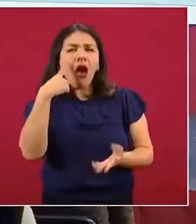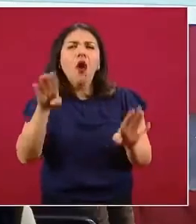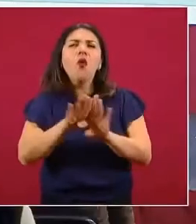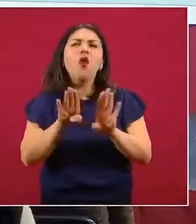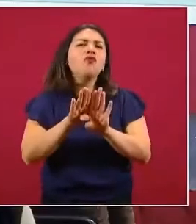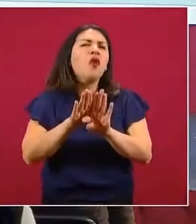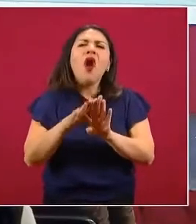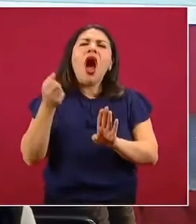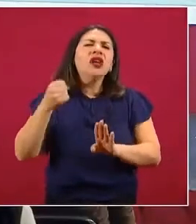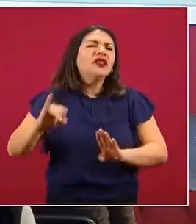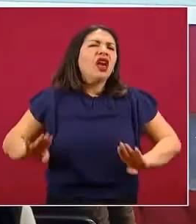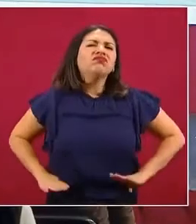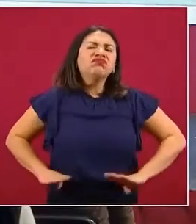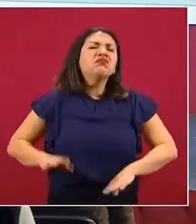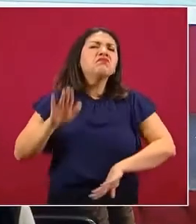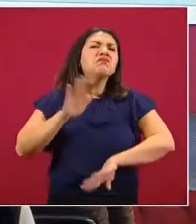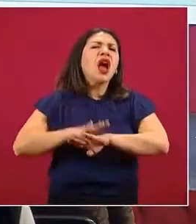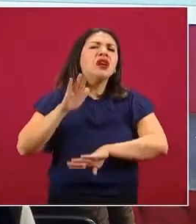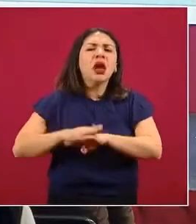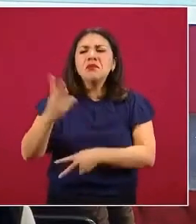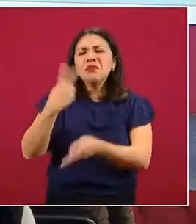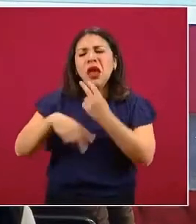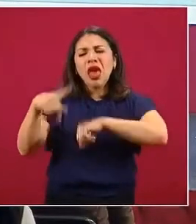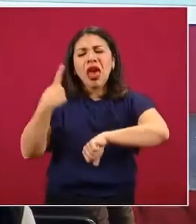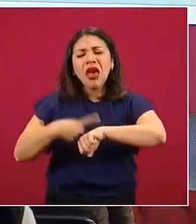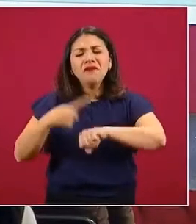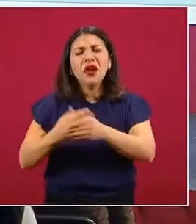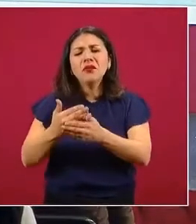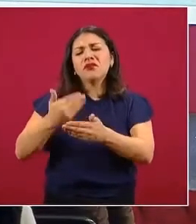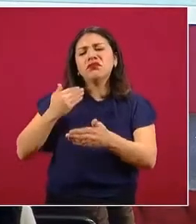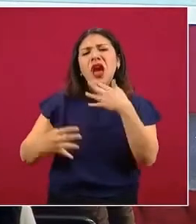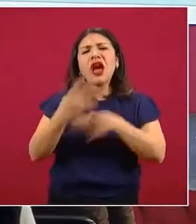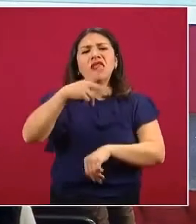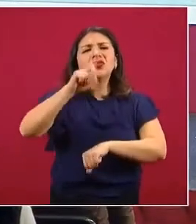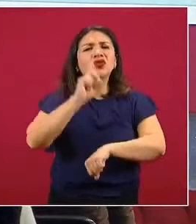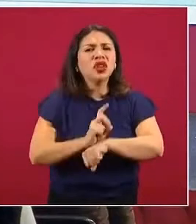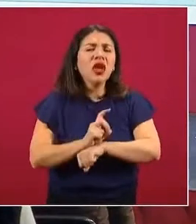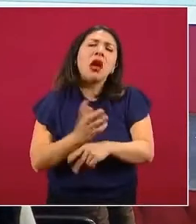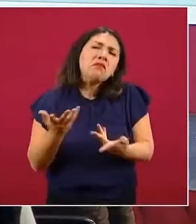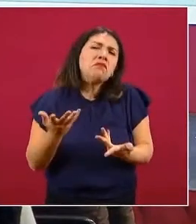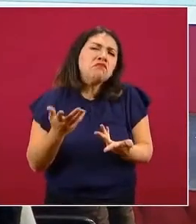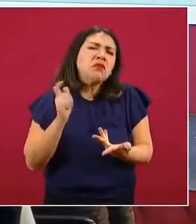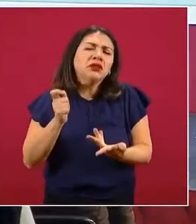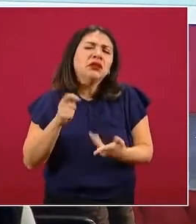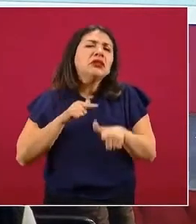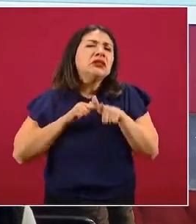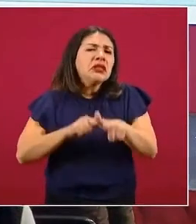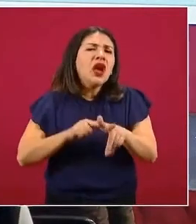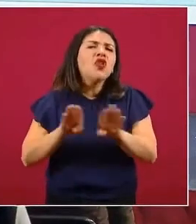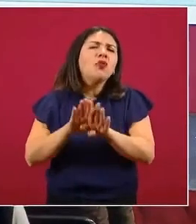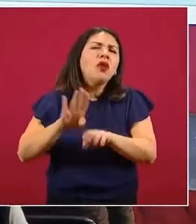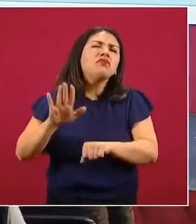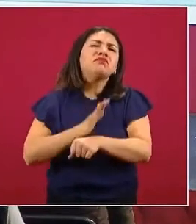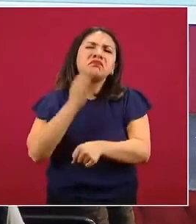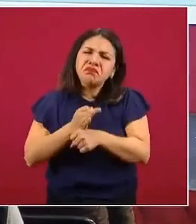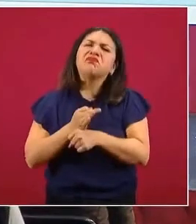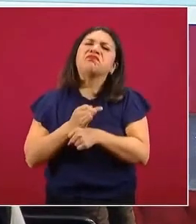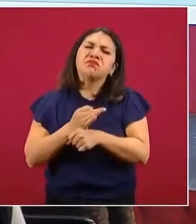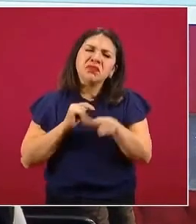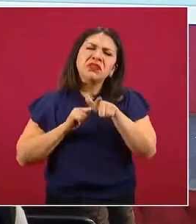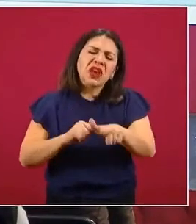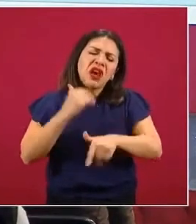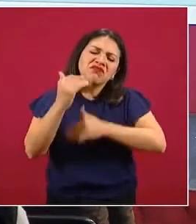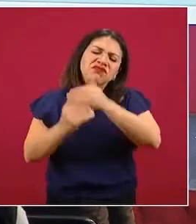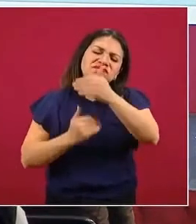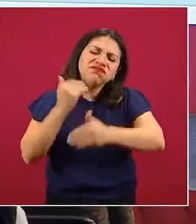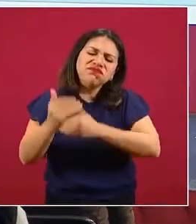la proporción de personas que han desarrollado signos y síntomas en los últimos 14 días, que la llevamos como un promedio prácticamente en los